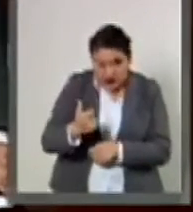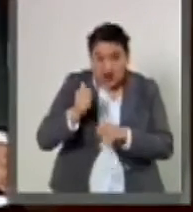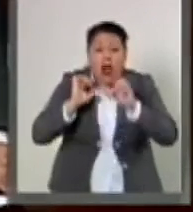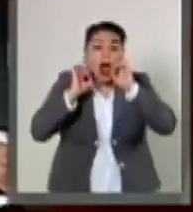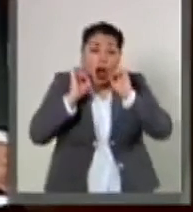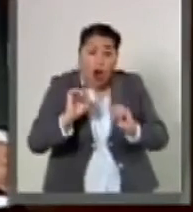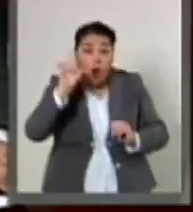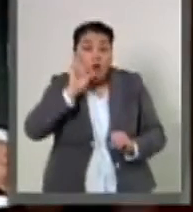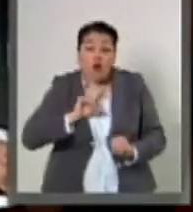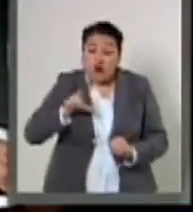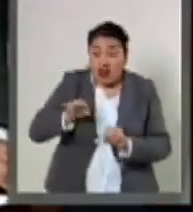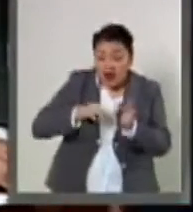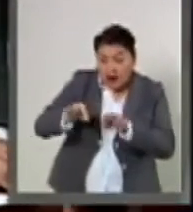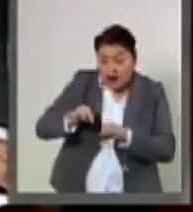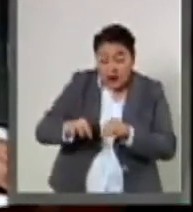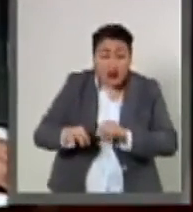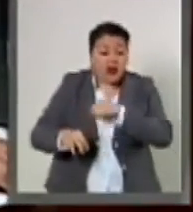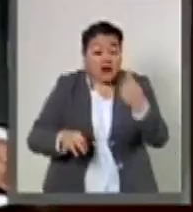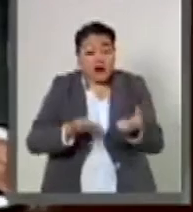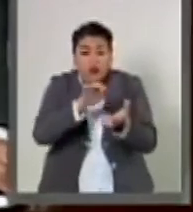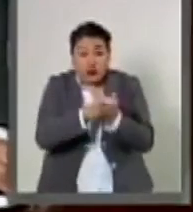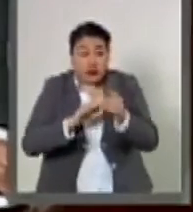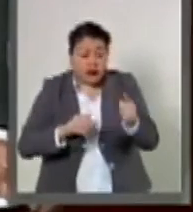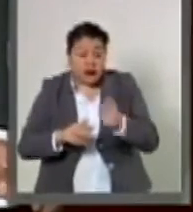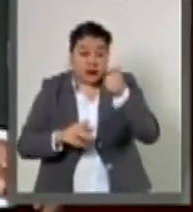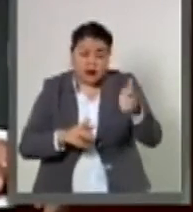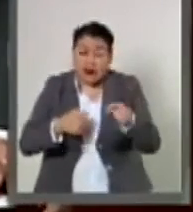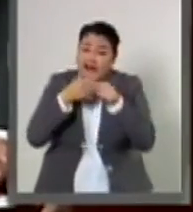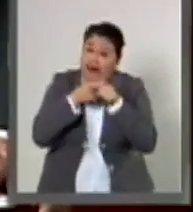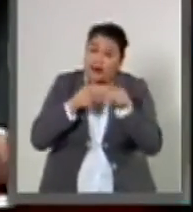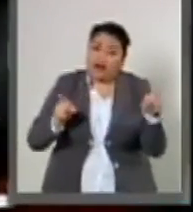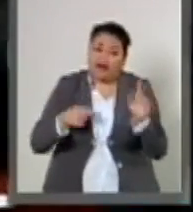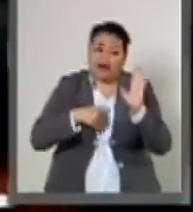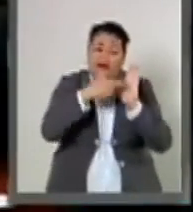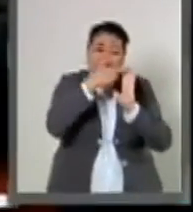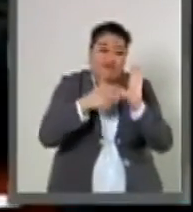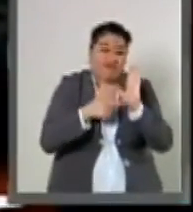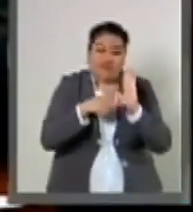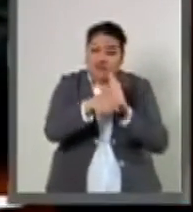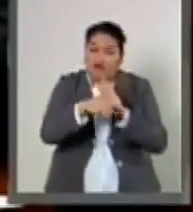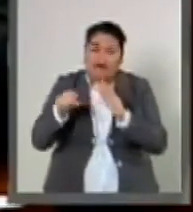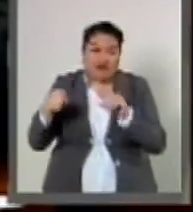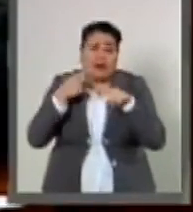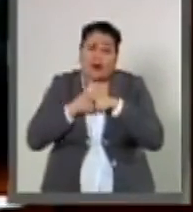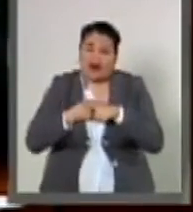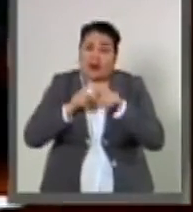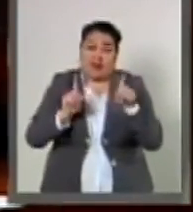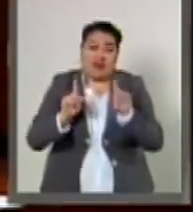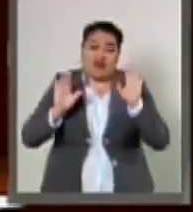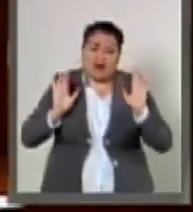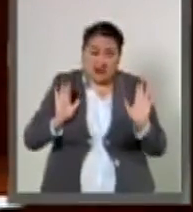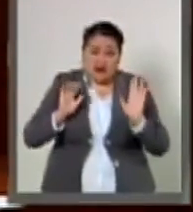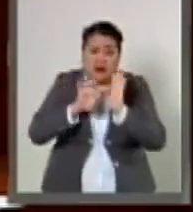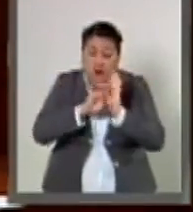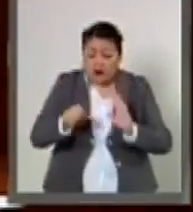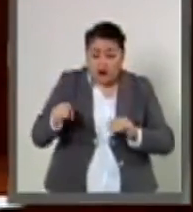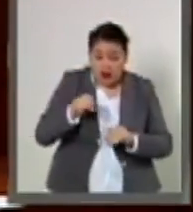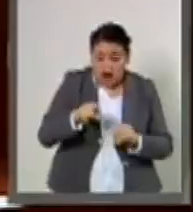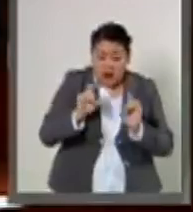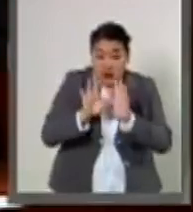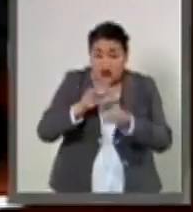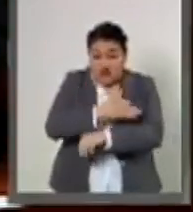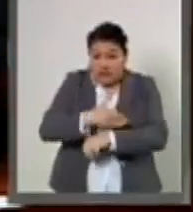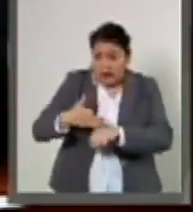mujeres trabajadoras, ya que disponen requisitos distintos para ser beneficiarios de esta prestación.